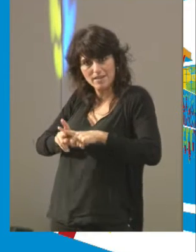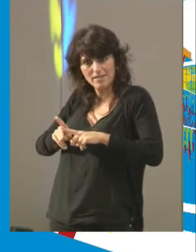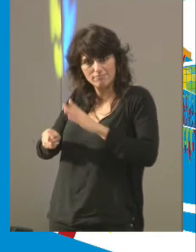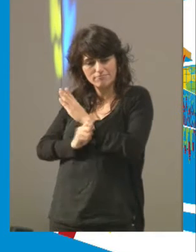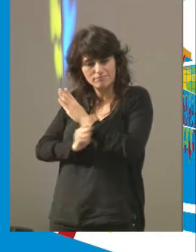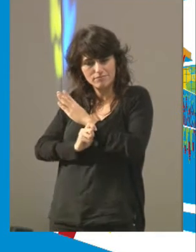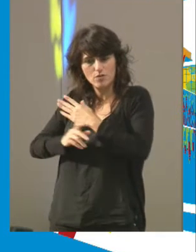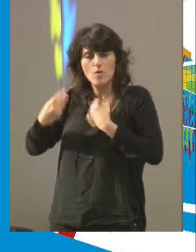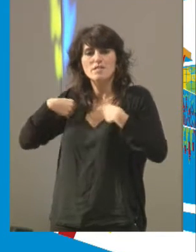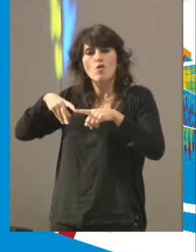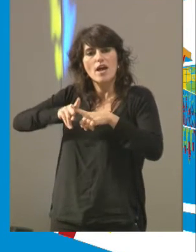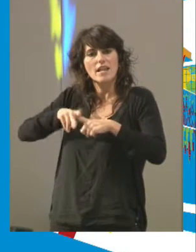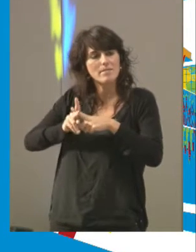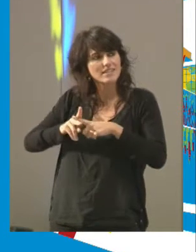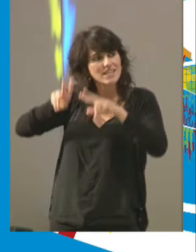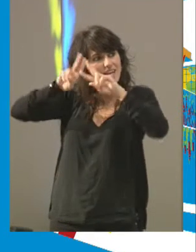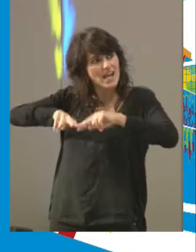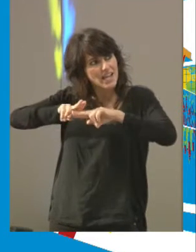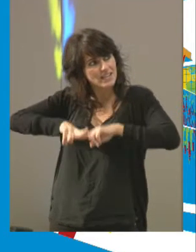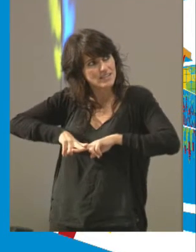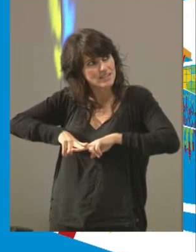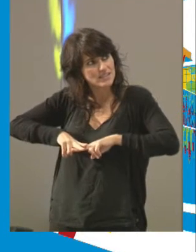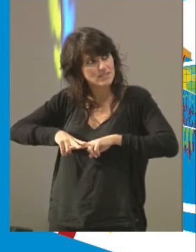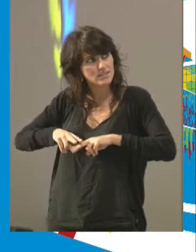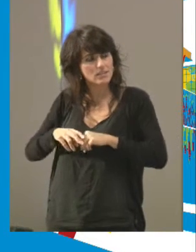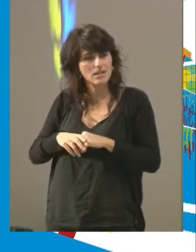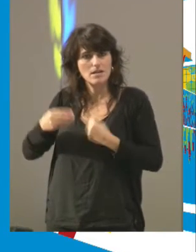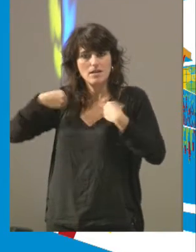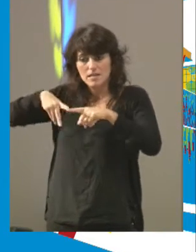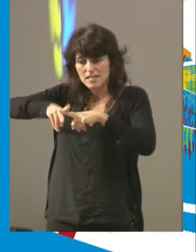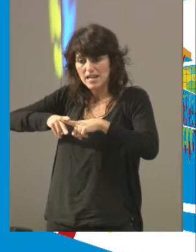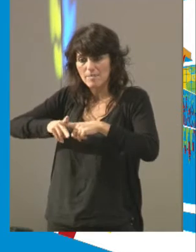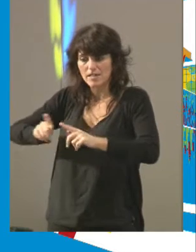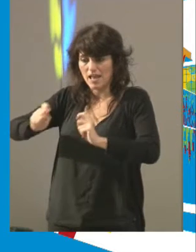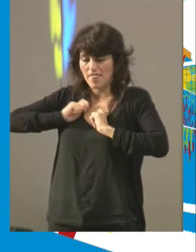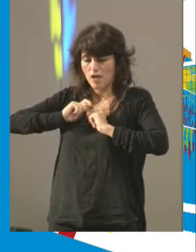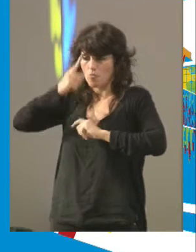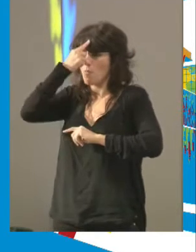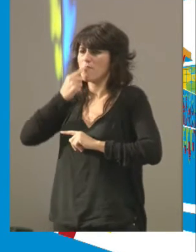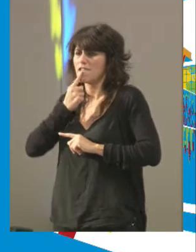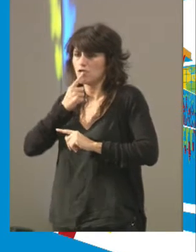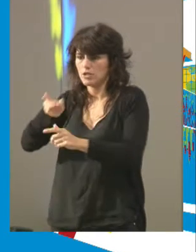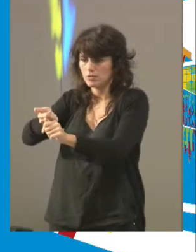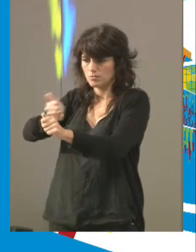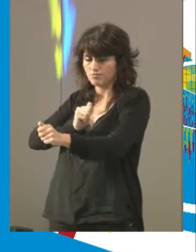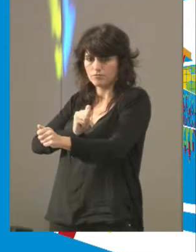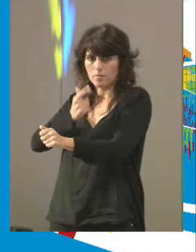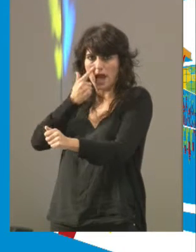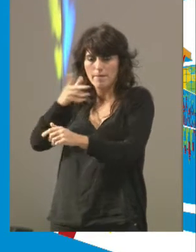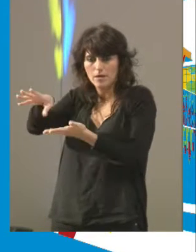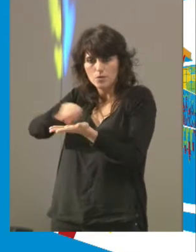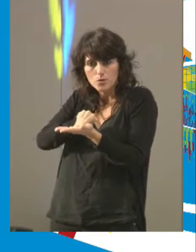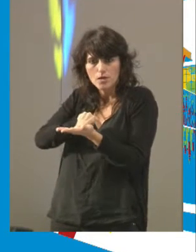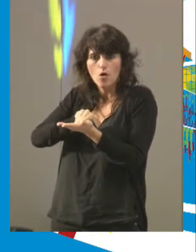las herramientas de Analytics. Las herramientas que te permiten extraer patrones, te permiten entrar en correlaciones, saber,